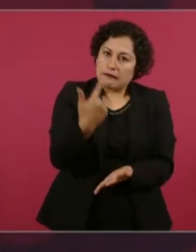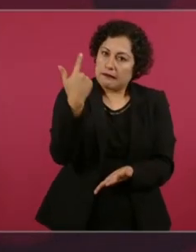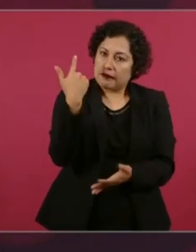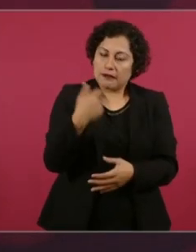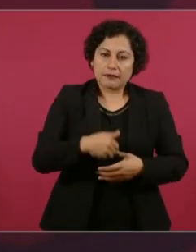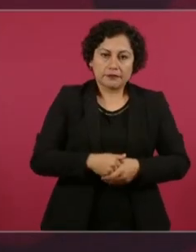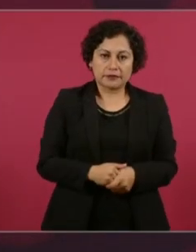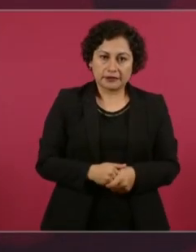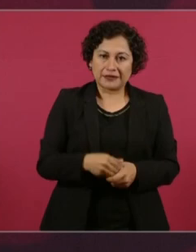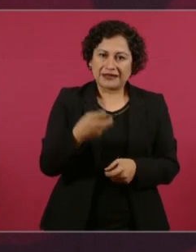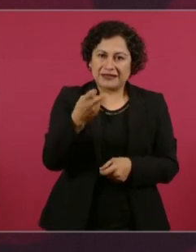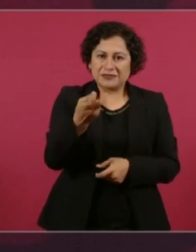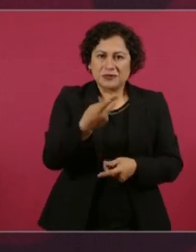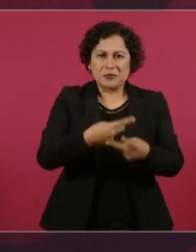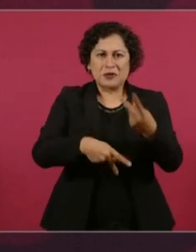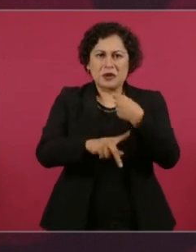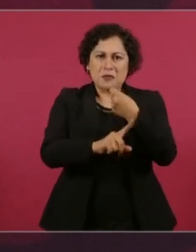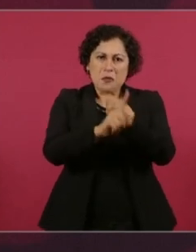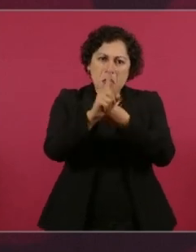es tóxico.